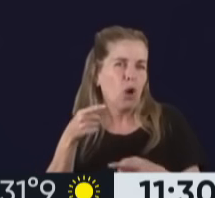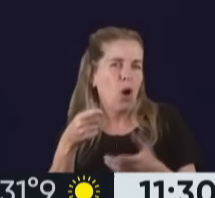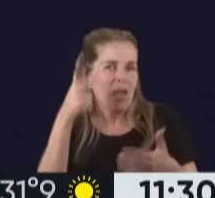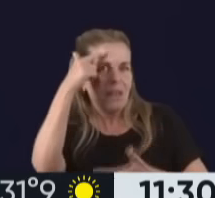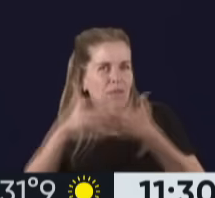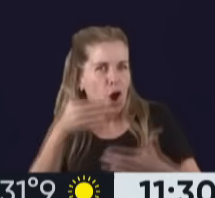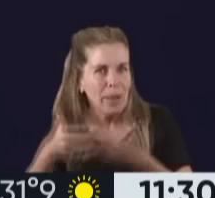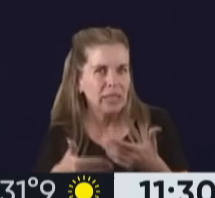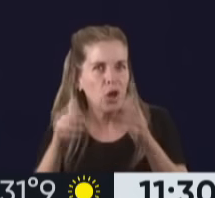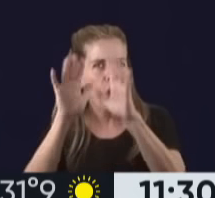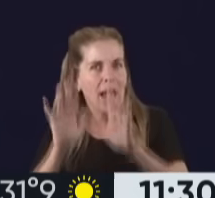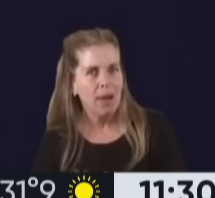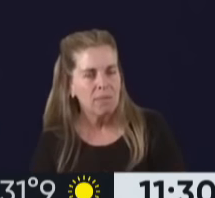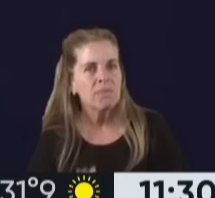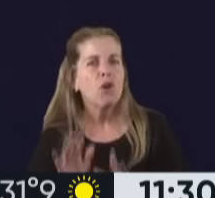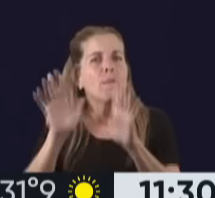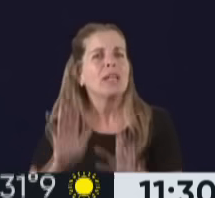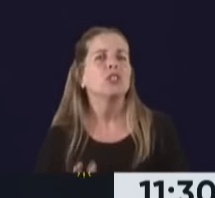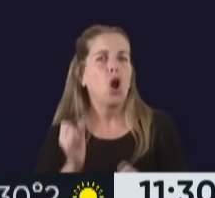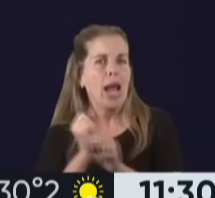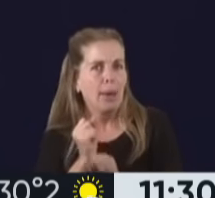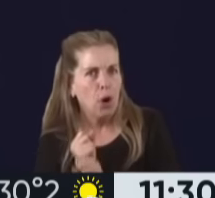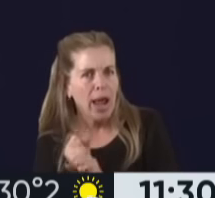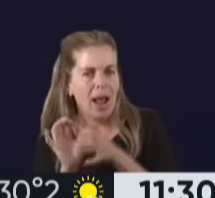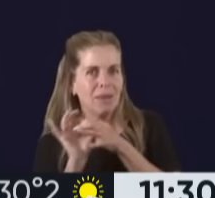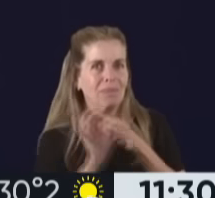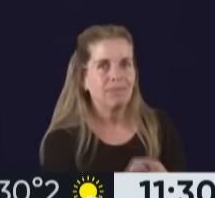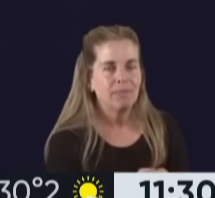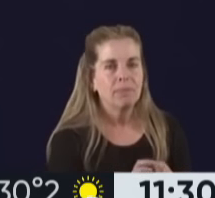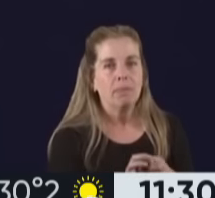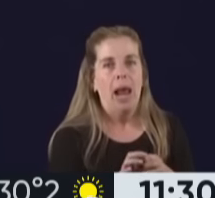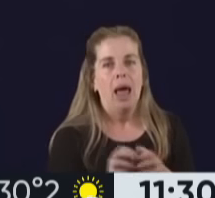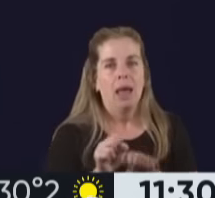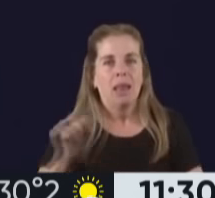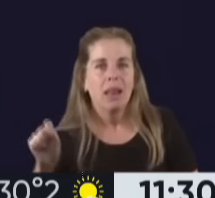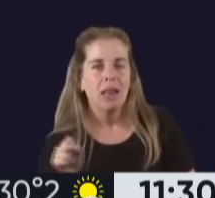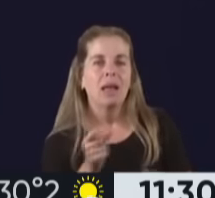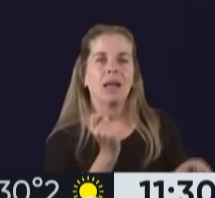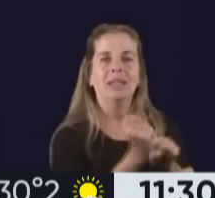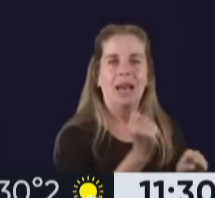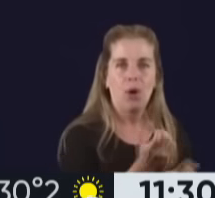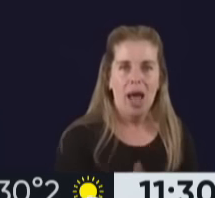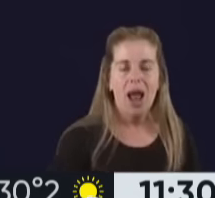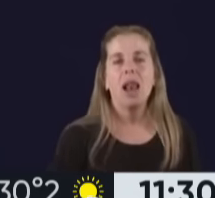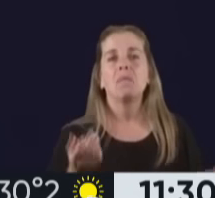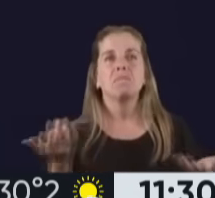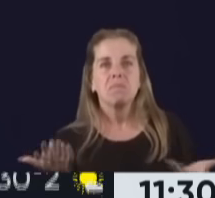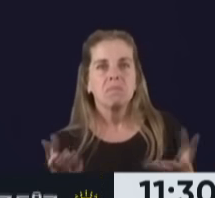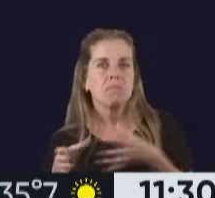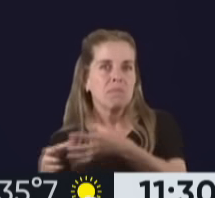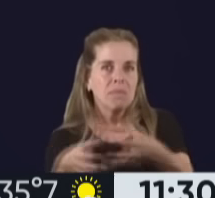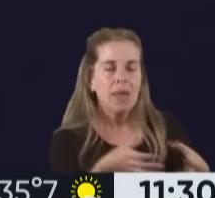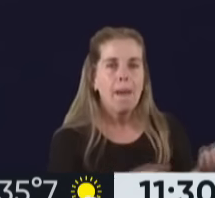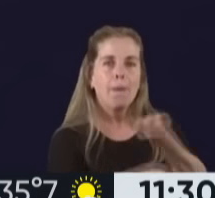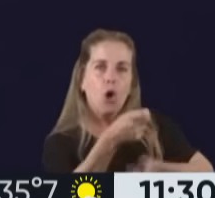capacitación laboral orientada al empleo y a la articulación directa con los sectores productivos, ya sean empresas privadas o cámaras empresariales. Para